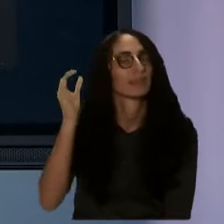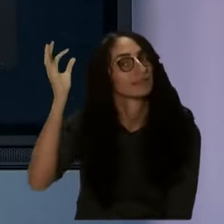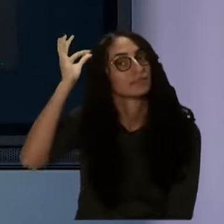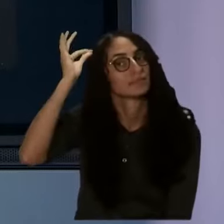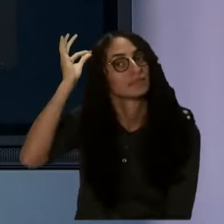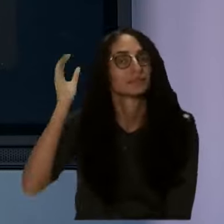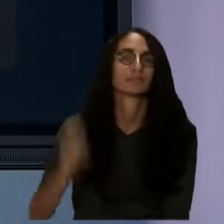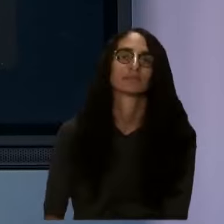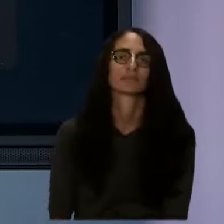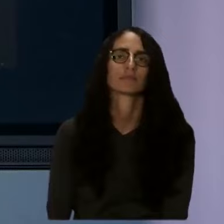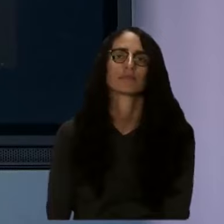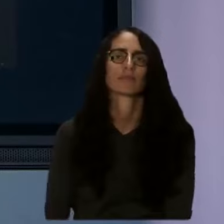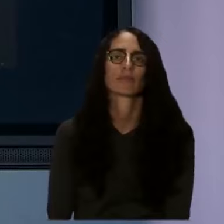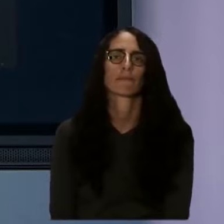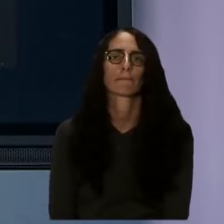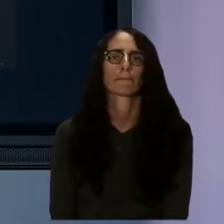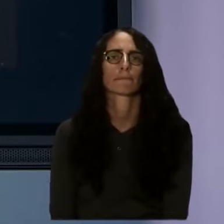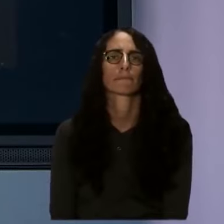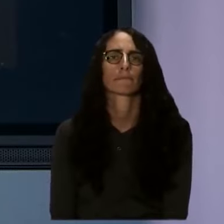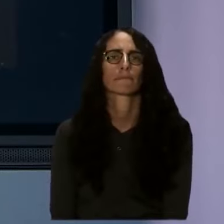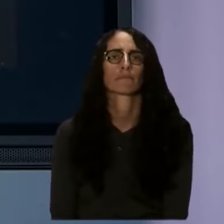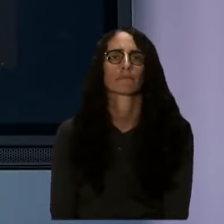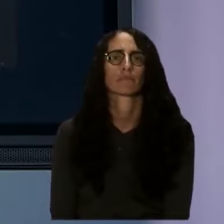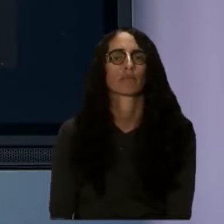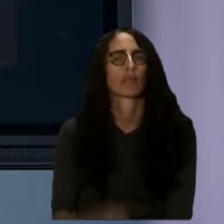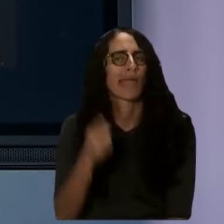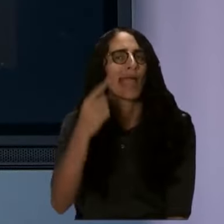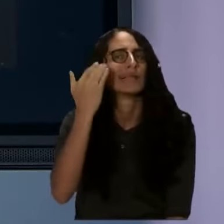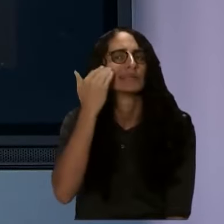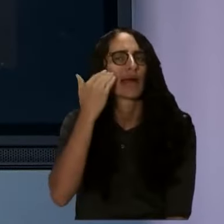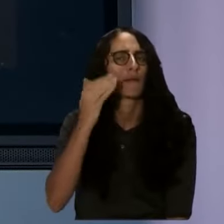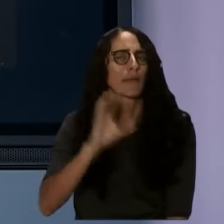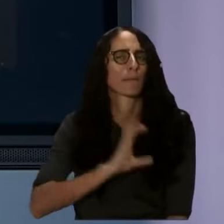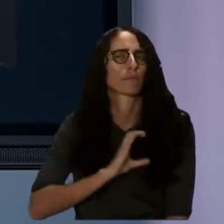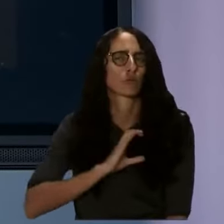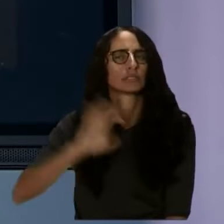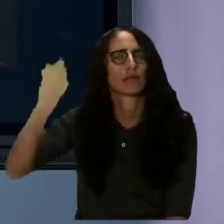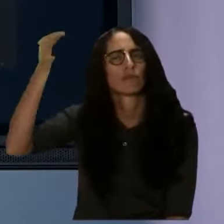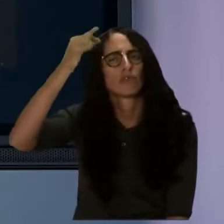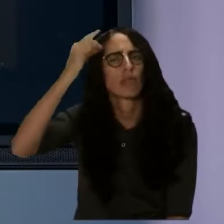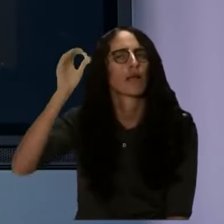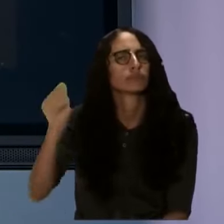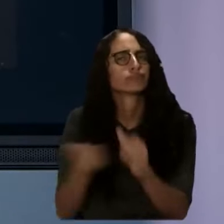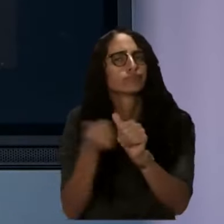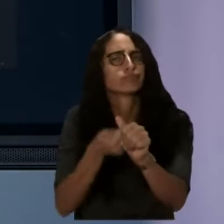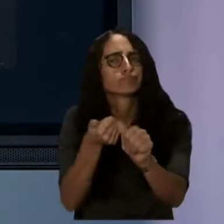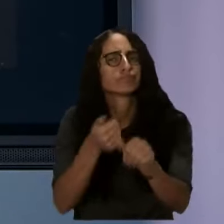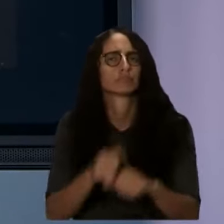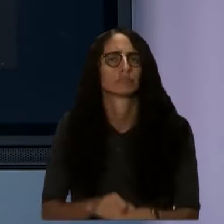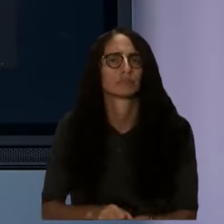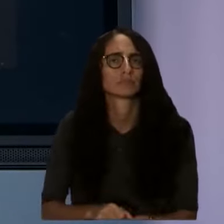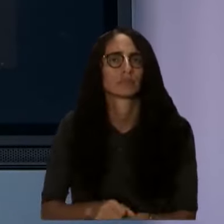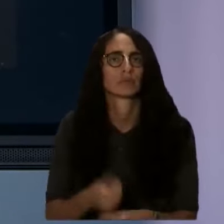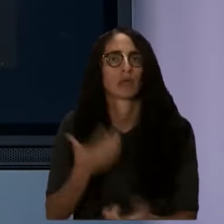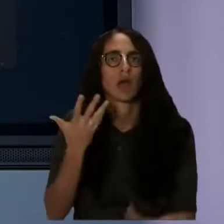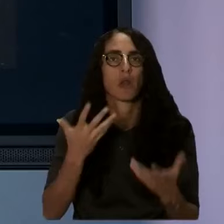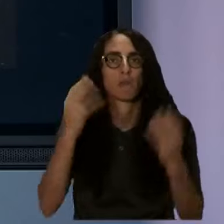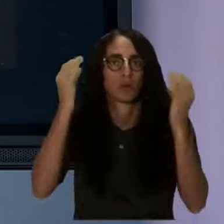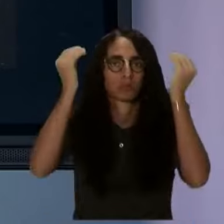Oiga y Sabrá Dios y sabe é sabe que está siendo buscado por las autoridades federales y se se ha dejado el